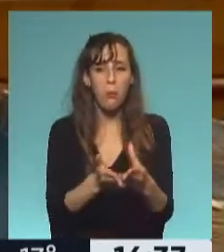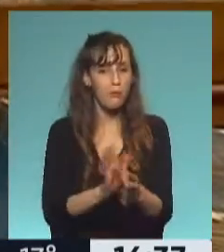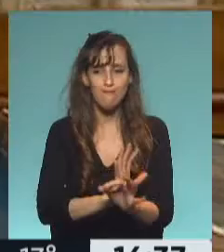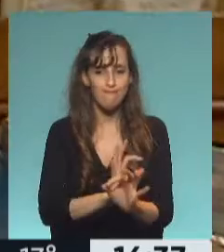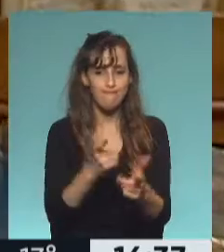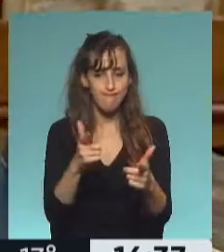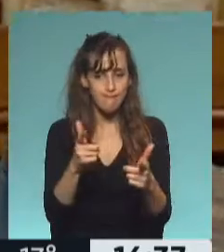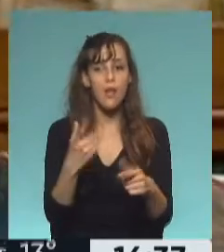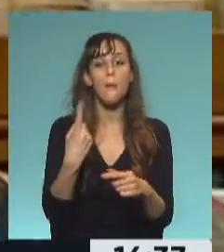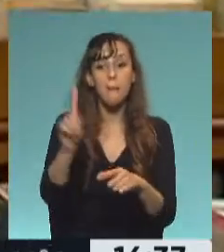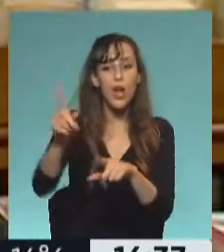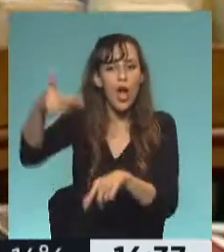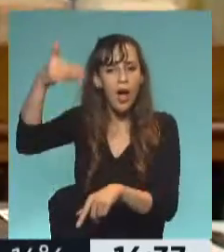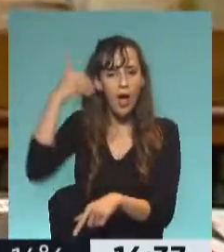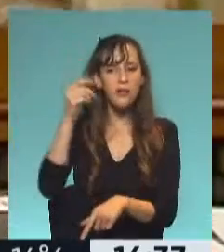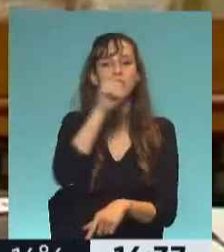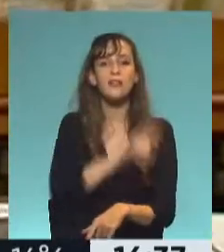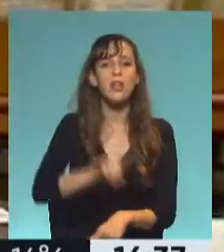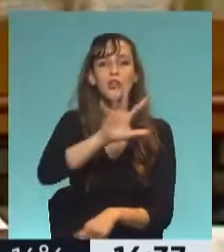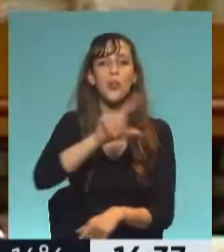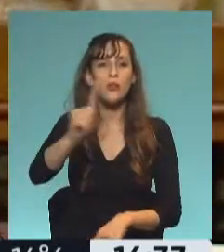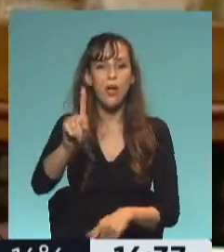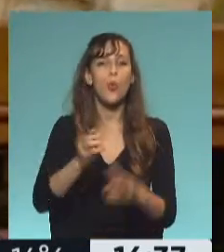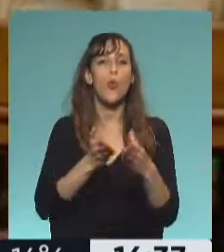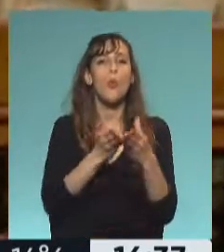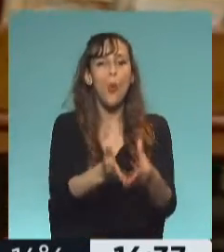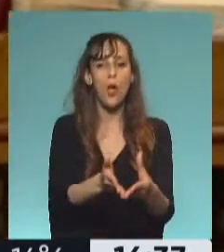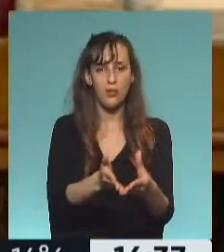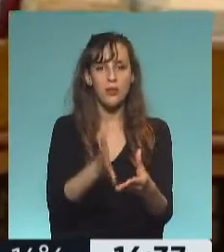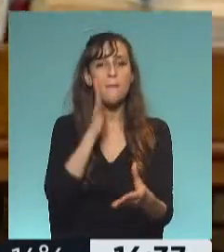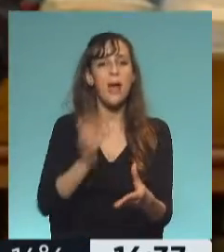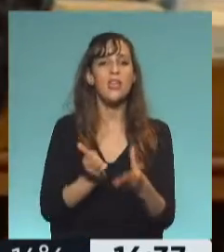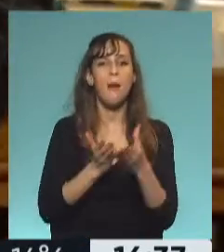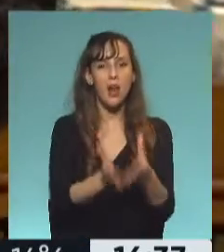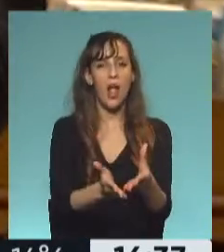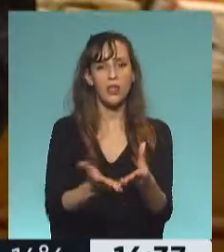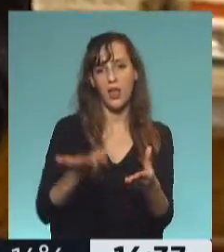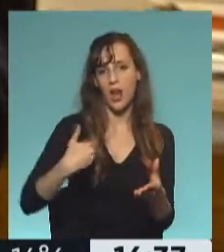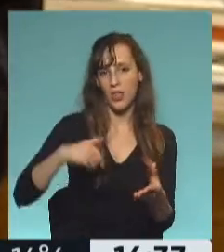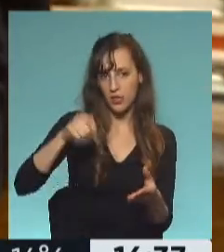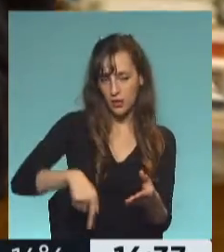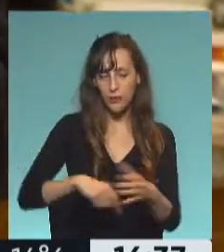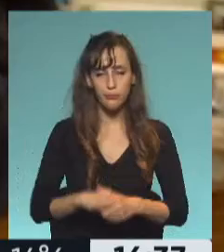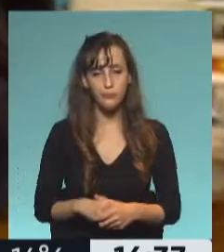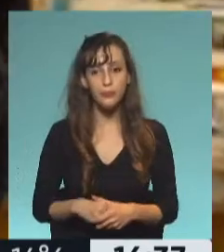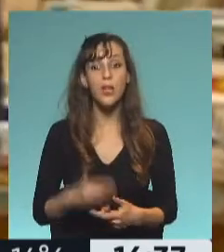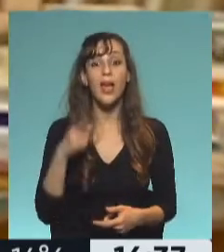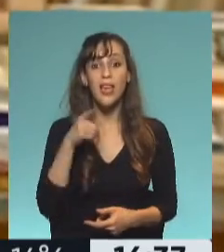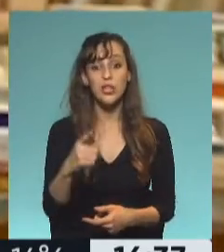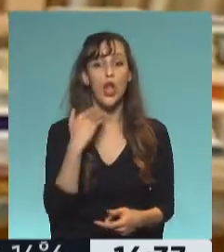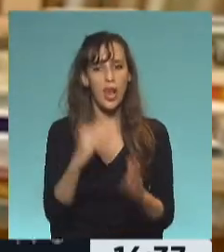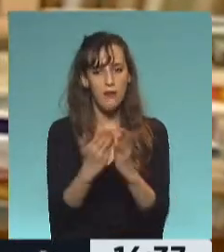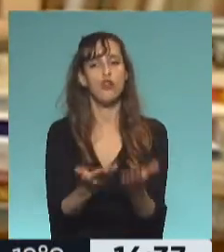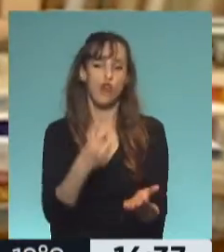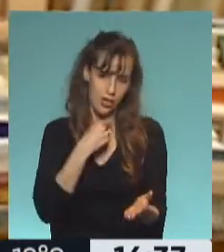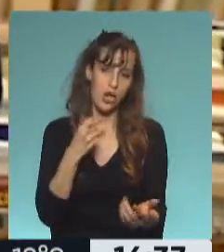teníamos 151 buques en la Marina Mercante Argentina. Claro. Esto, bueno, esto, todo eso para mí, este es un libro que se lo quería